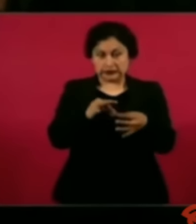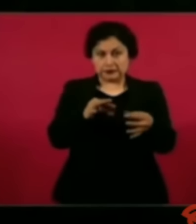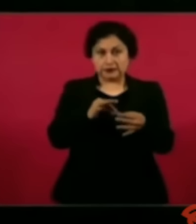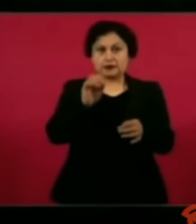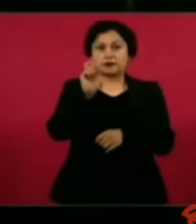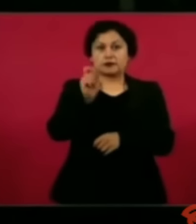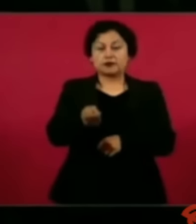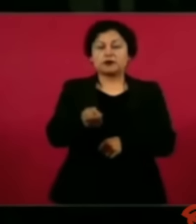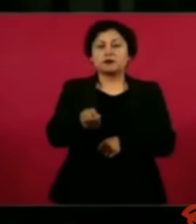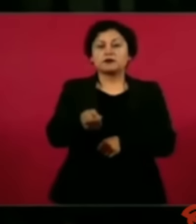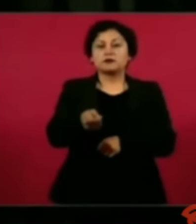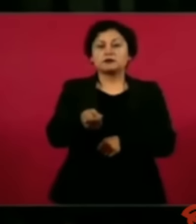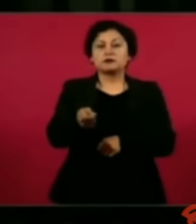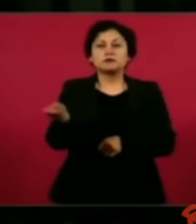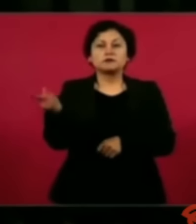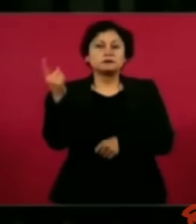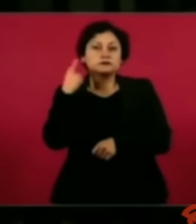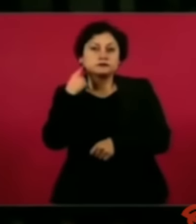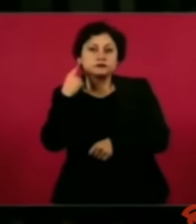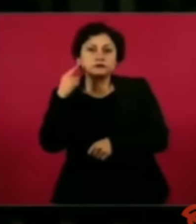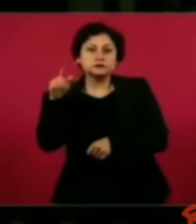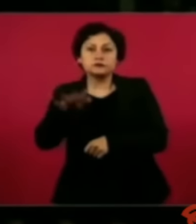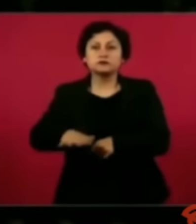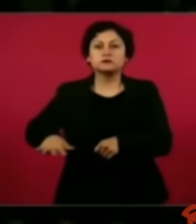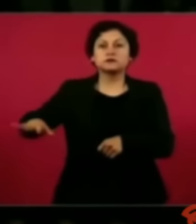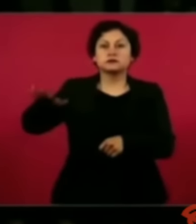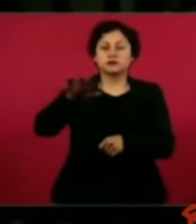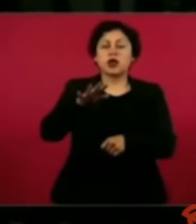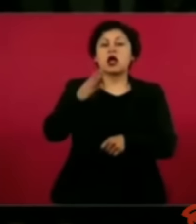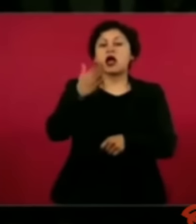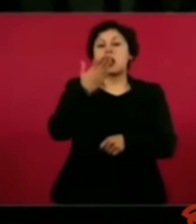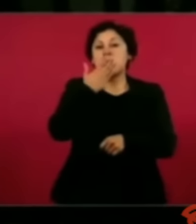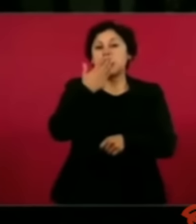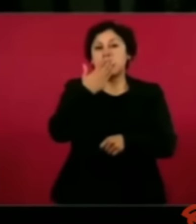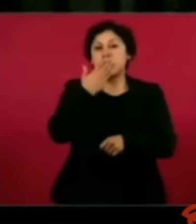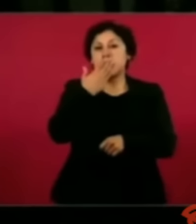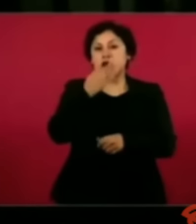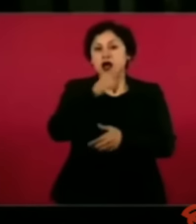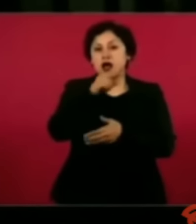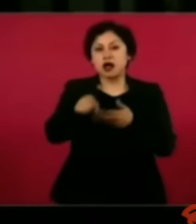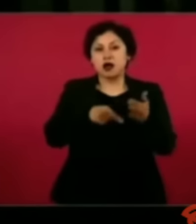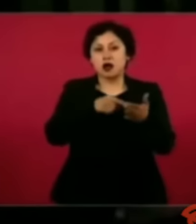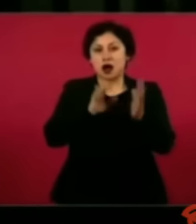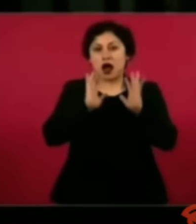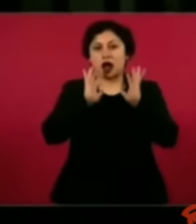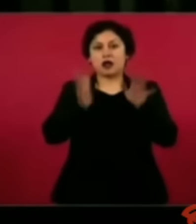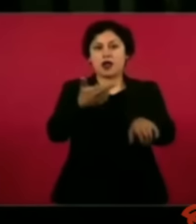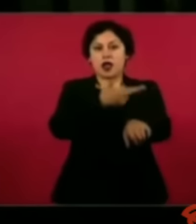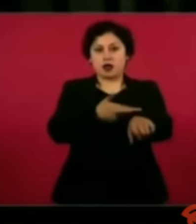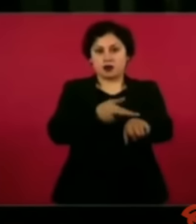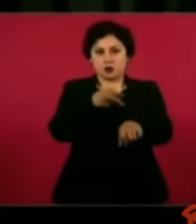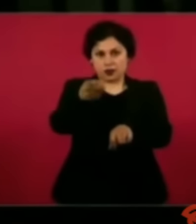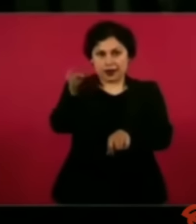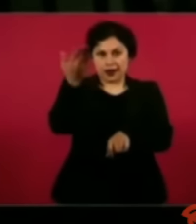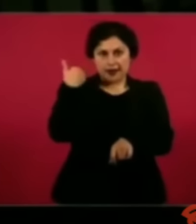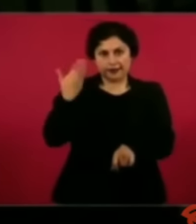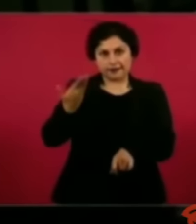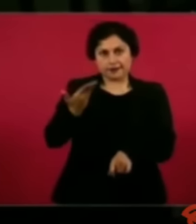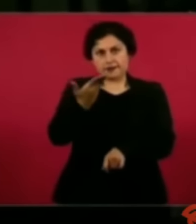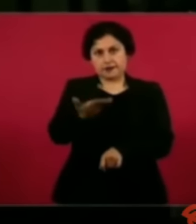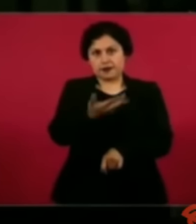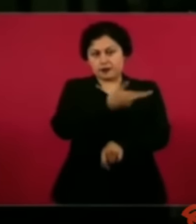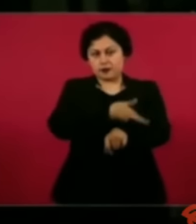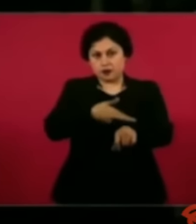Me informan que del ejido Antonio Rosales en Abojoa, Sonora, ya se ha presentado toda la documentación que usted pidió para la Procuraduría